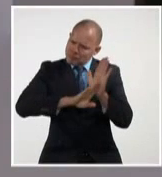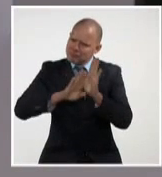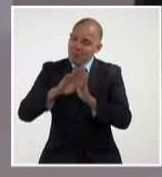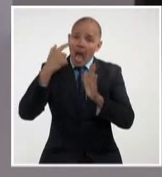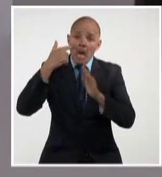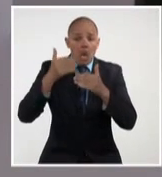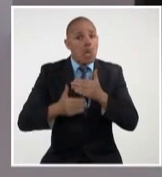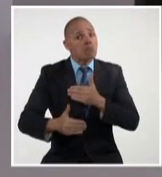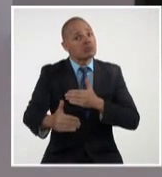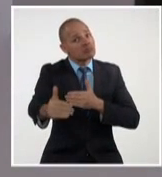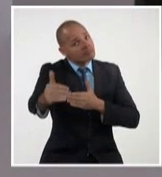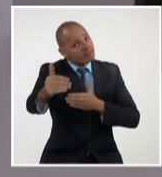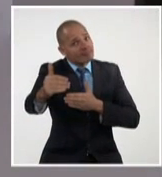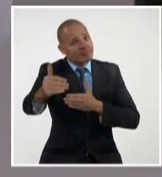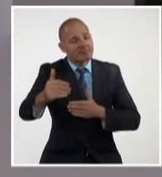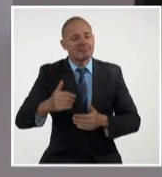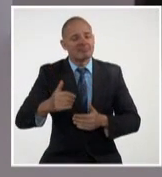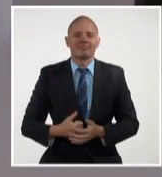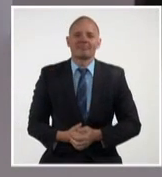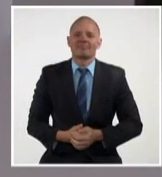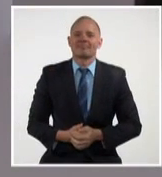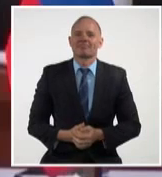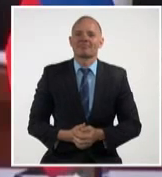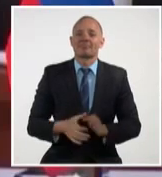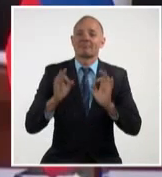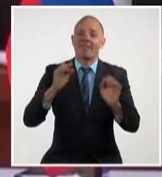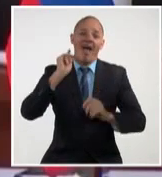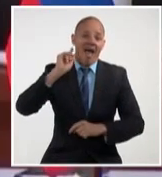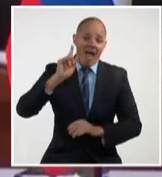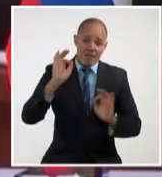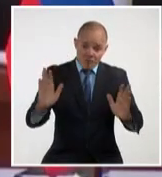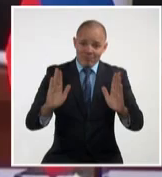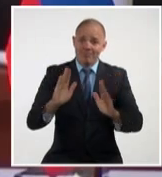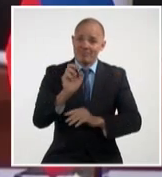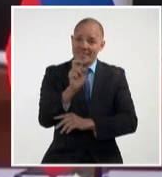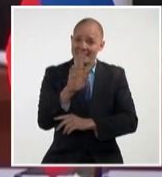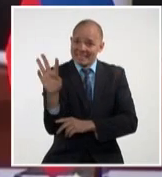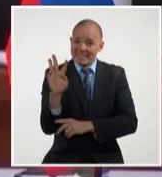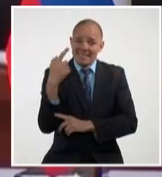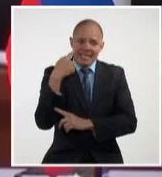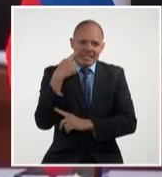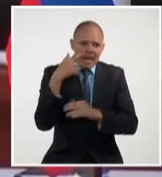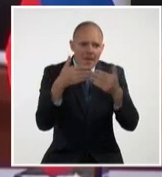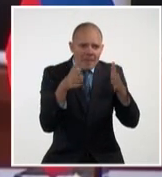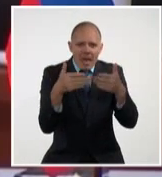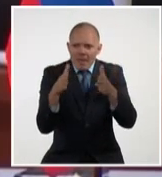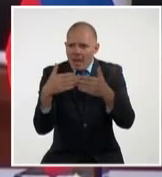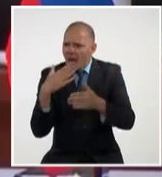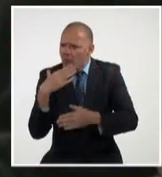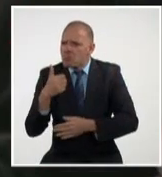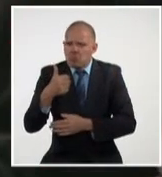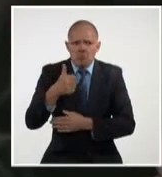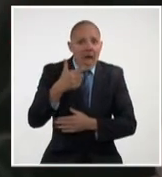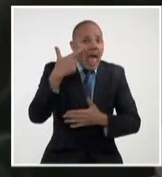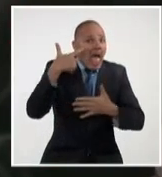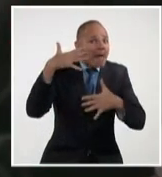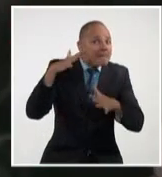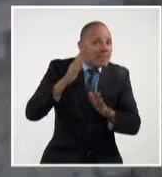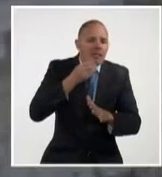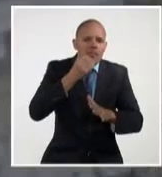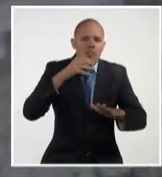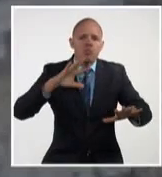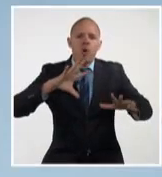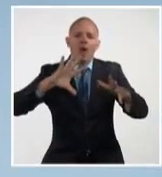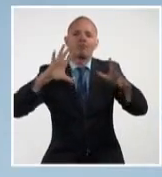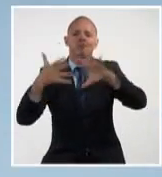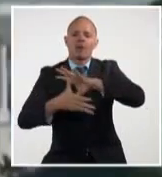décadas del siglo XXI. 2023 confirmó esa tendencia que abre nuevas oportunidades y retos para el nuevo orden internacional.